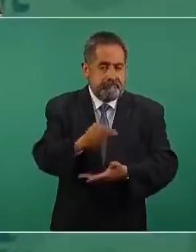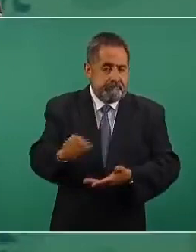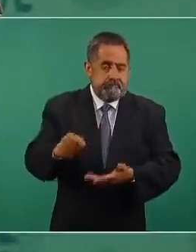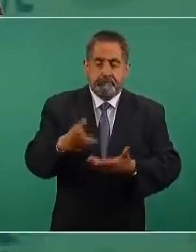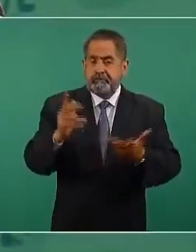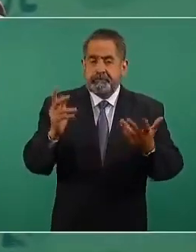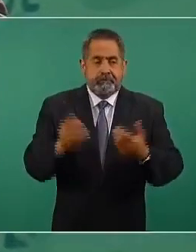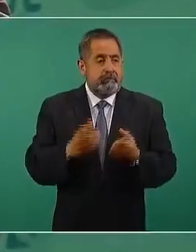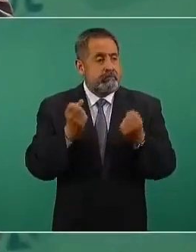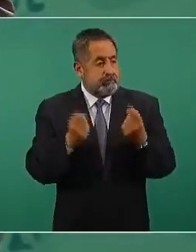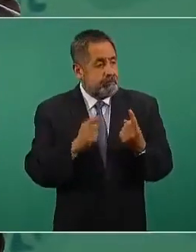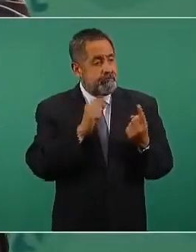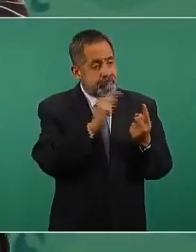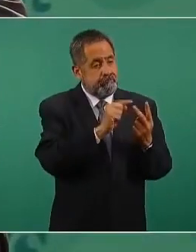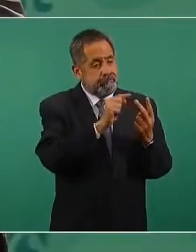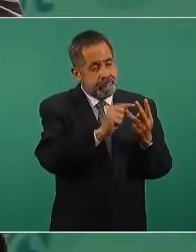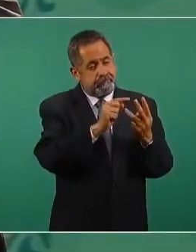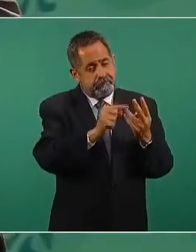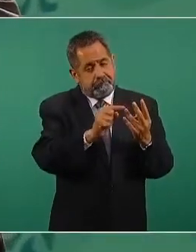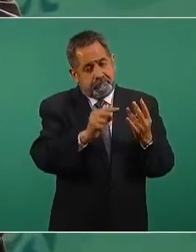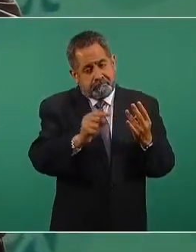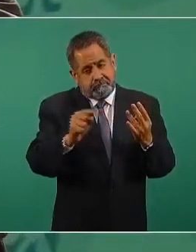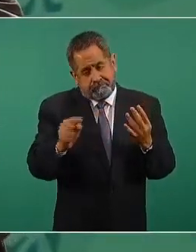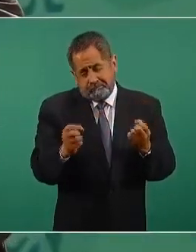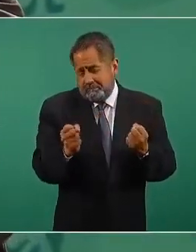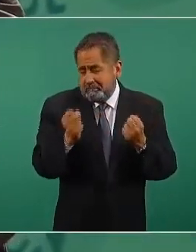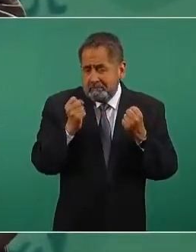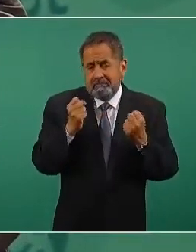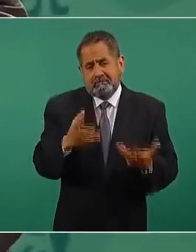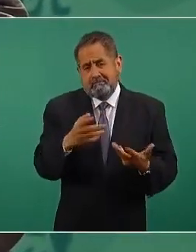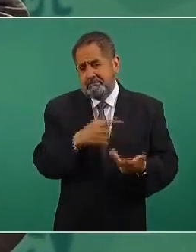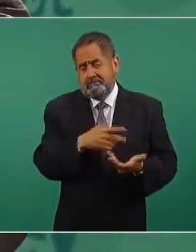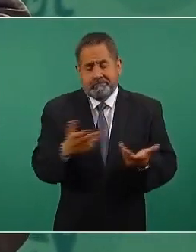pero así muchas otras cosas,